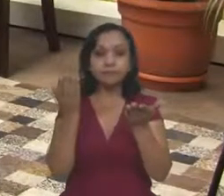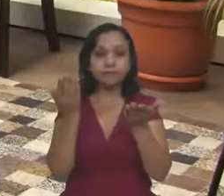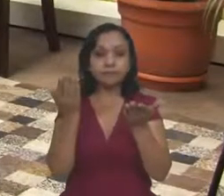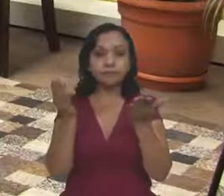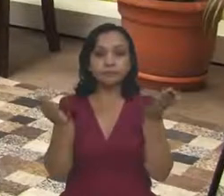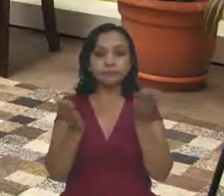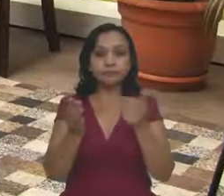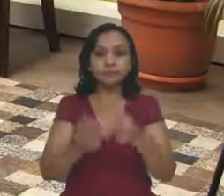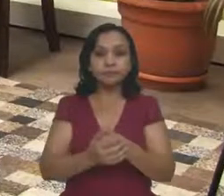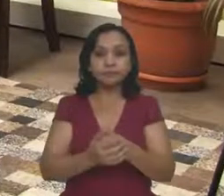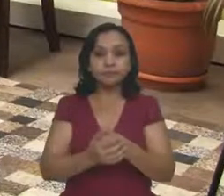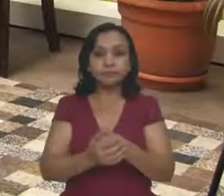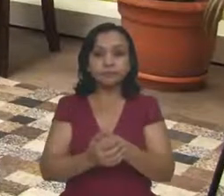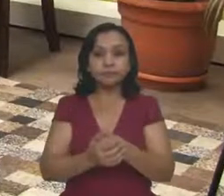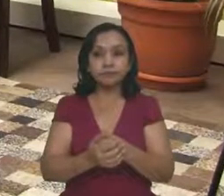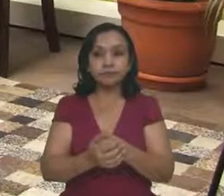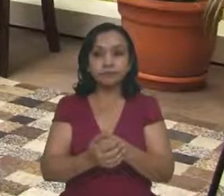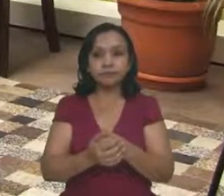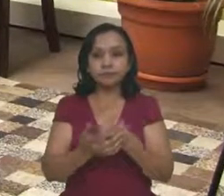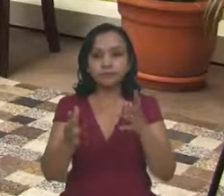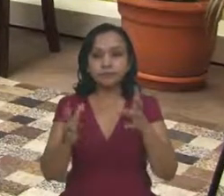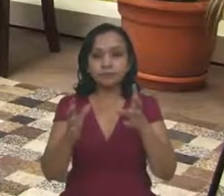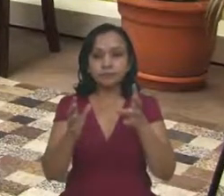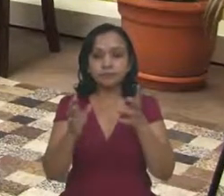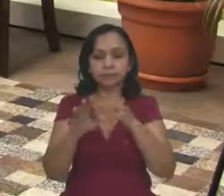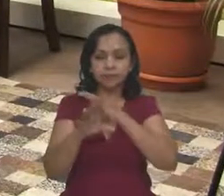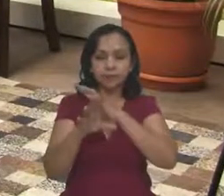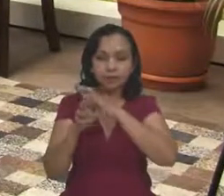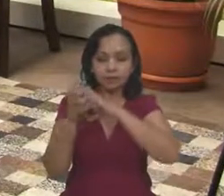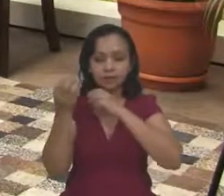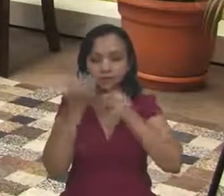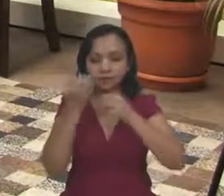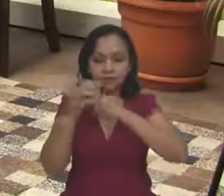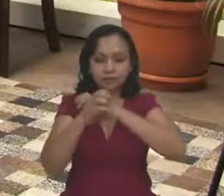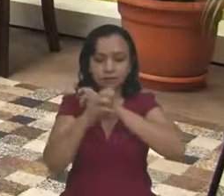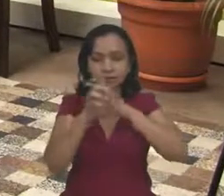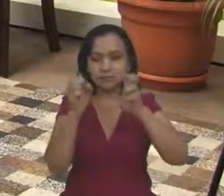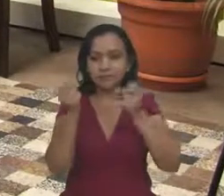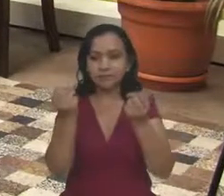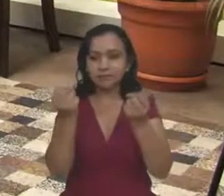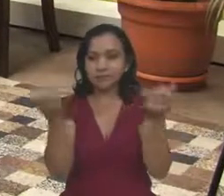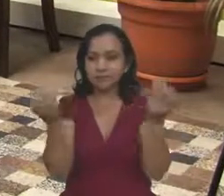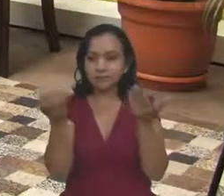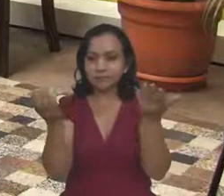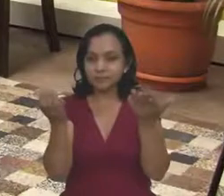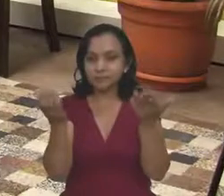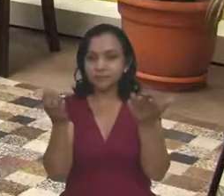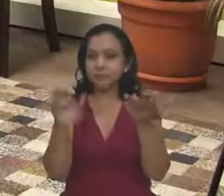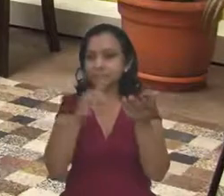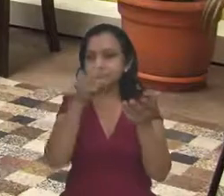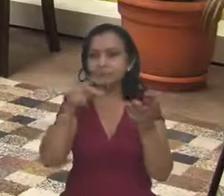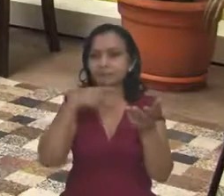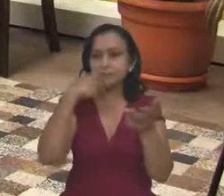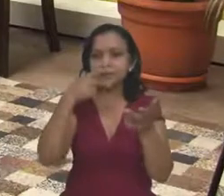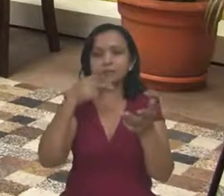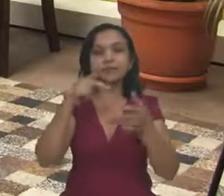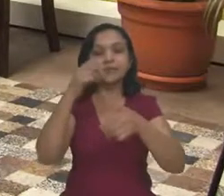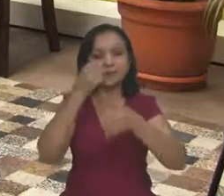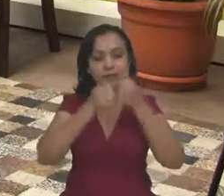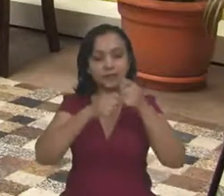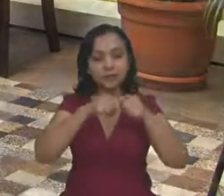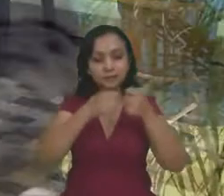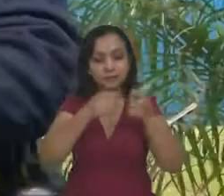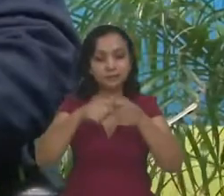más que se comen los nervios de la persona. Prácticamente, exactamente. En otras palabras, te destruye el nervio.